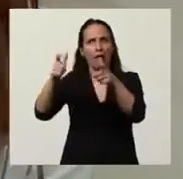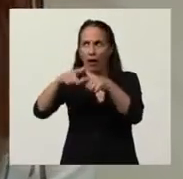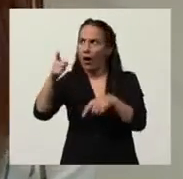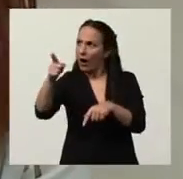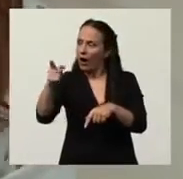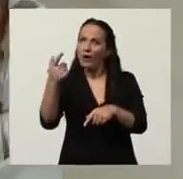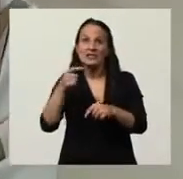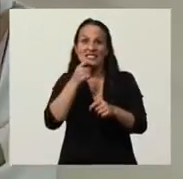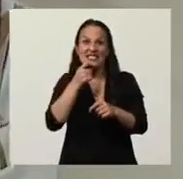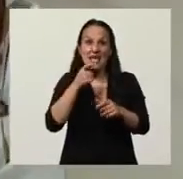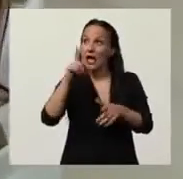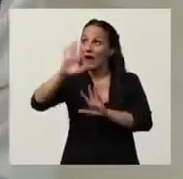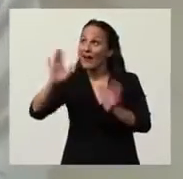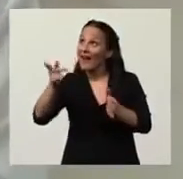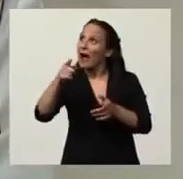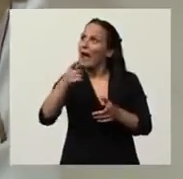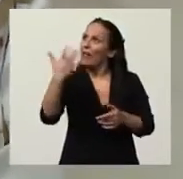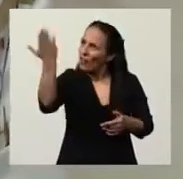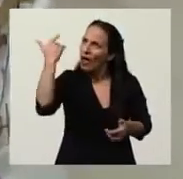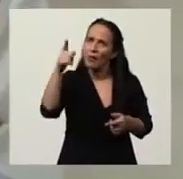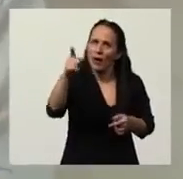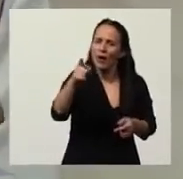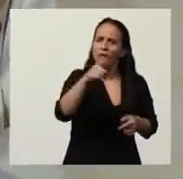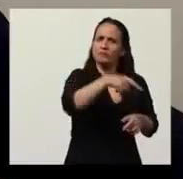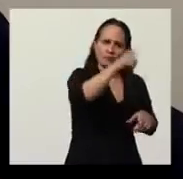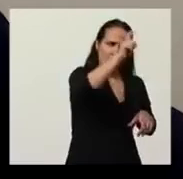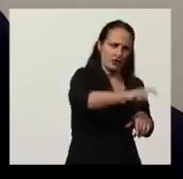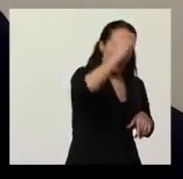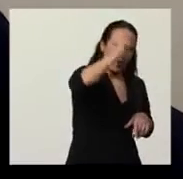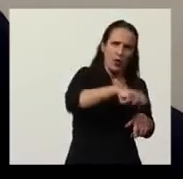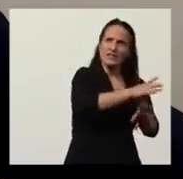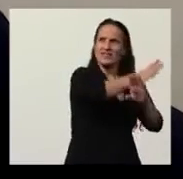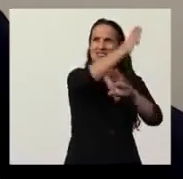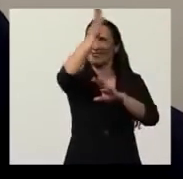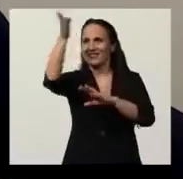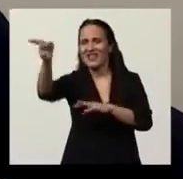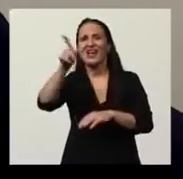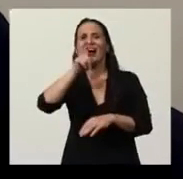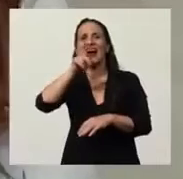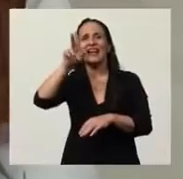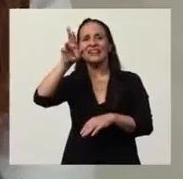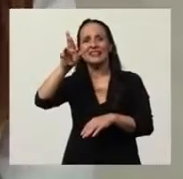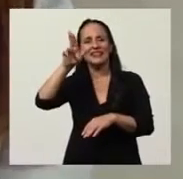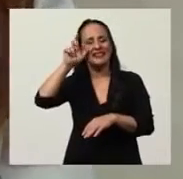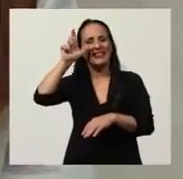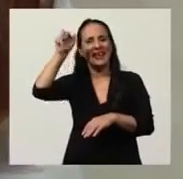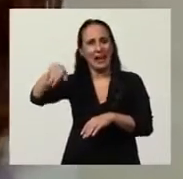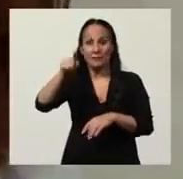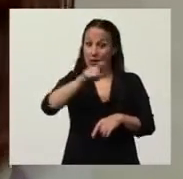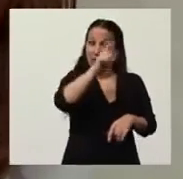argentino se traslade a teherán a teherán porque este el objetivo fundamental que el juez canicoba corral